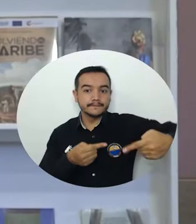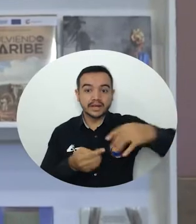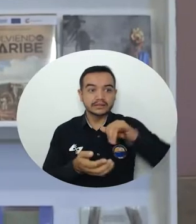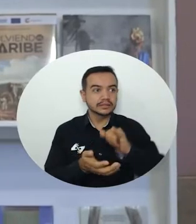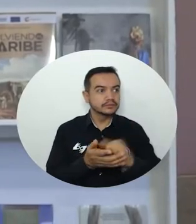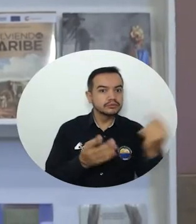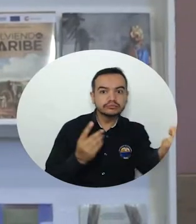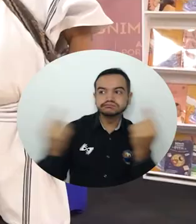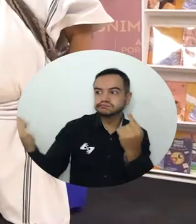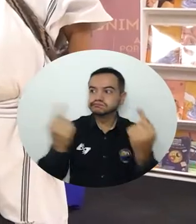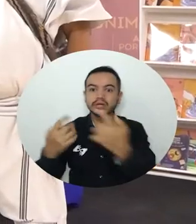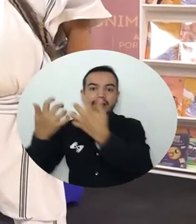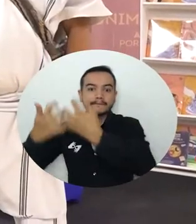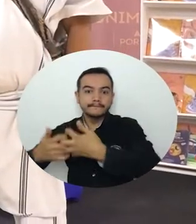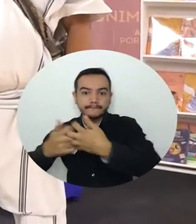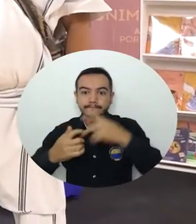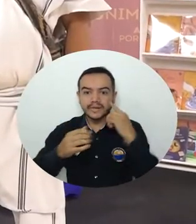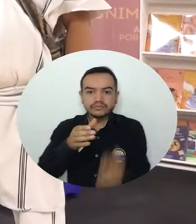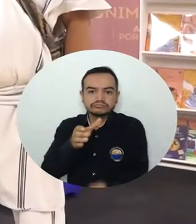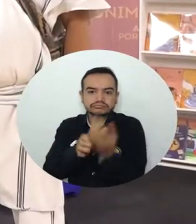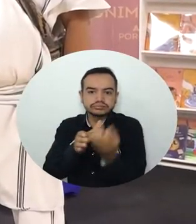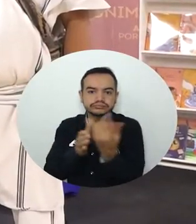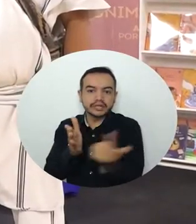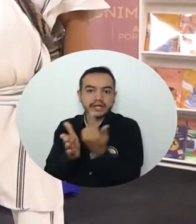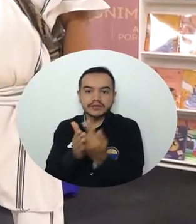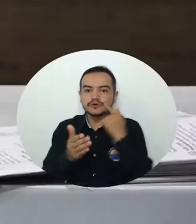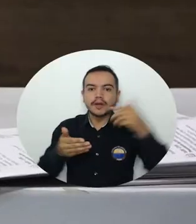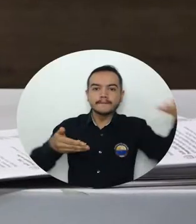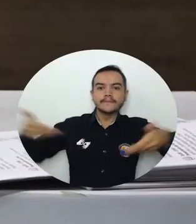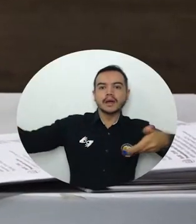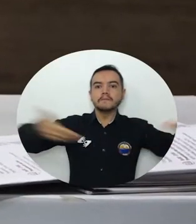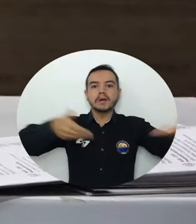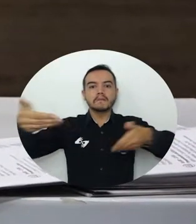y editoriales que buscan dar a conocer sus obras.